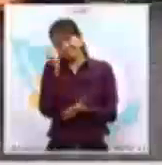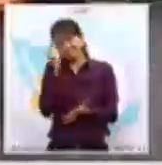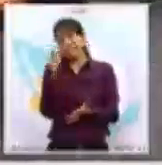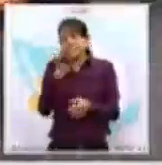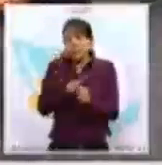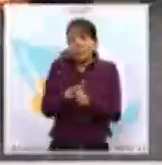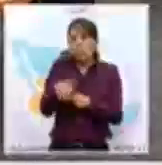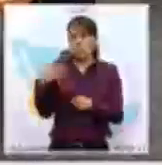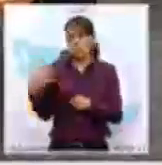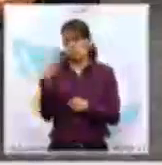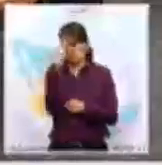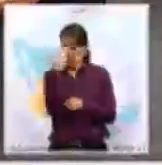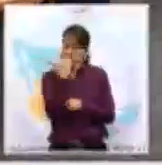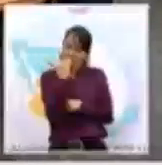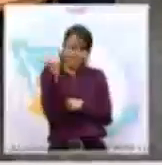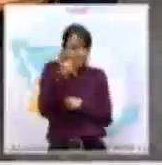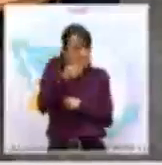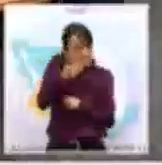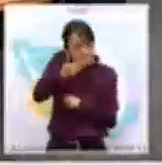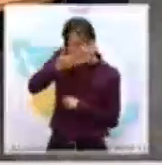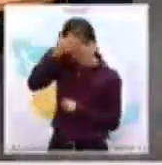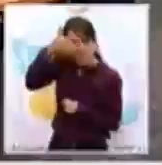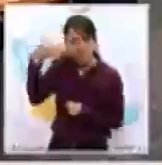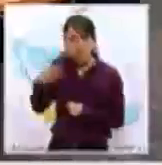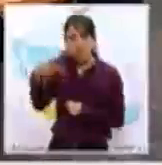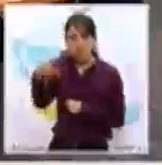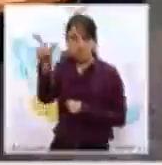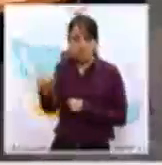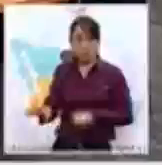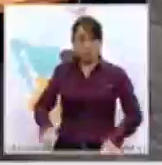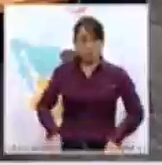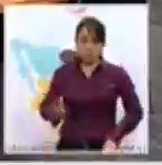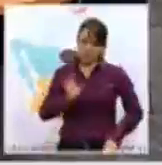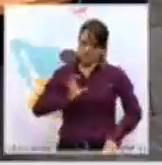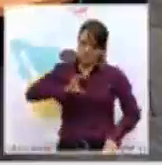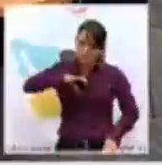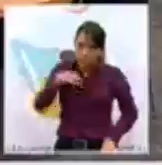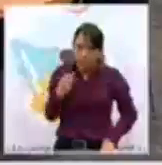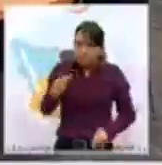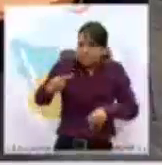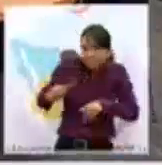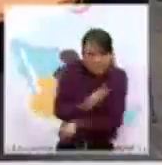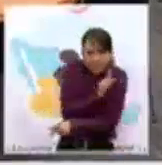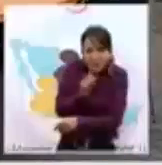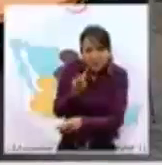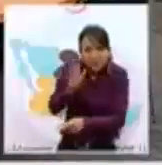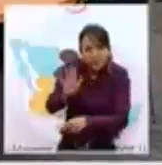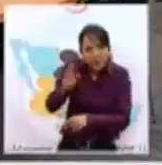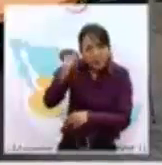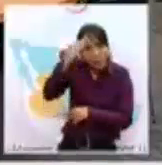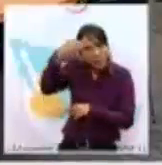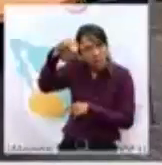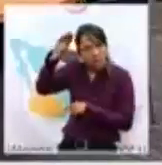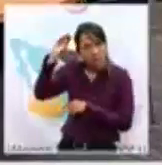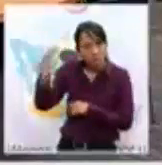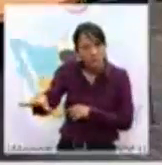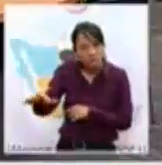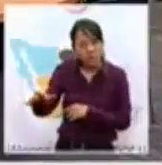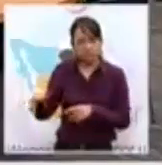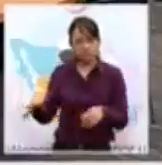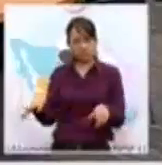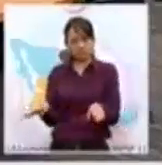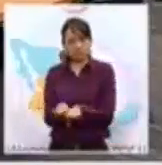talento y el esfuerzo. Y aquí mi pregunta sería, ¿hasta dónde en un momento dado el fomentar la